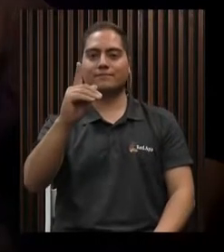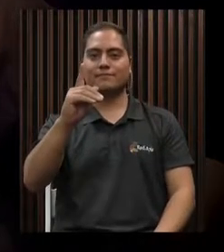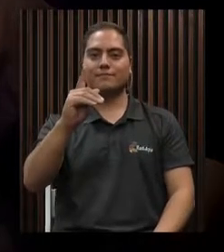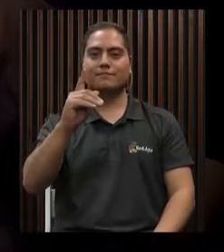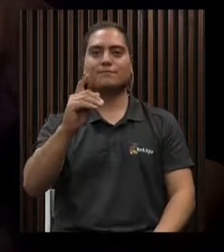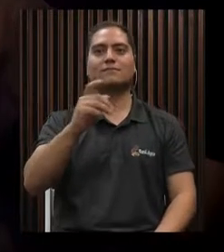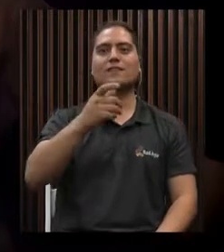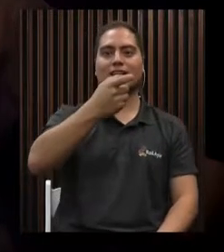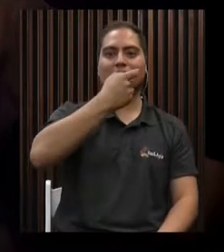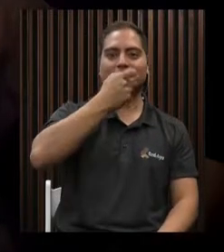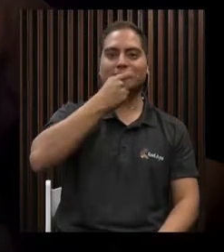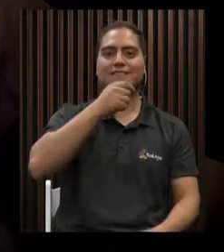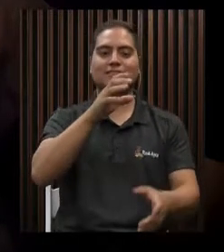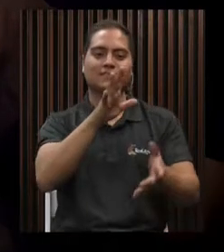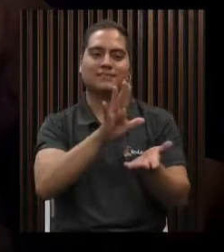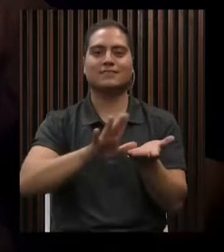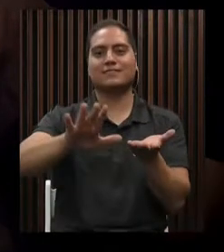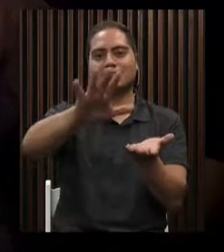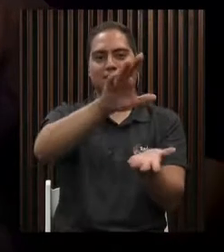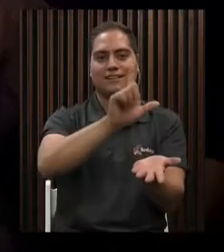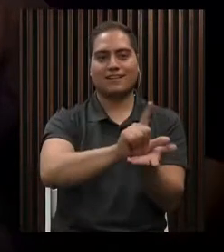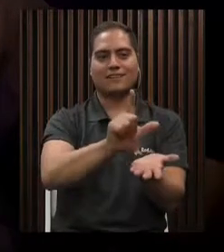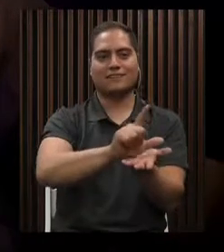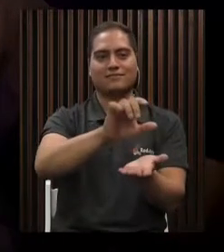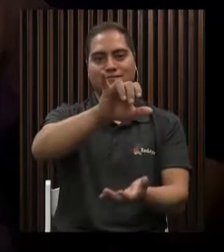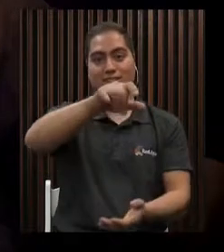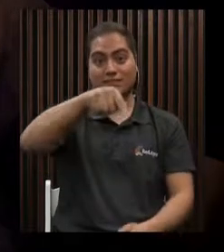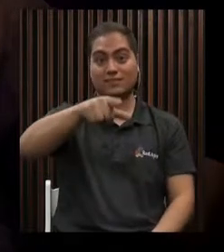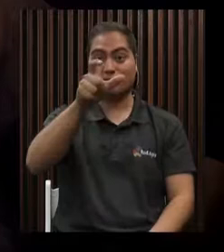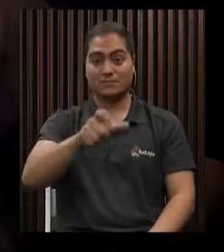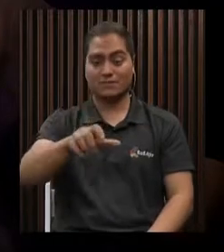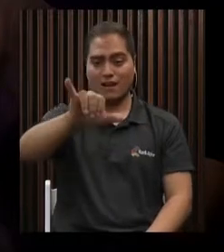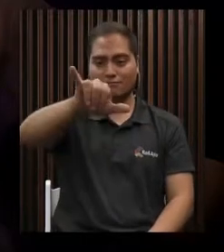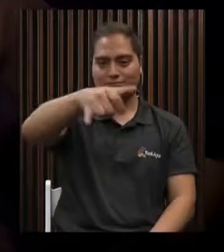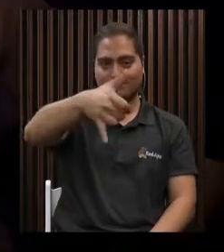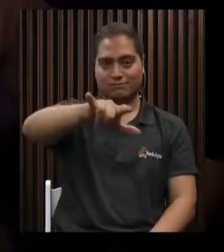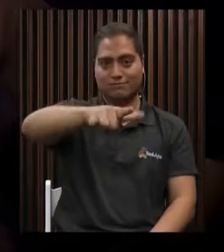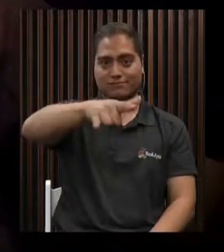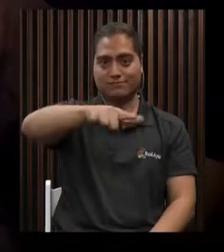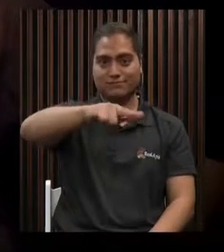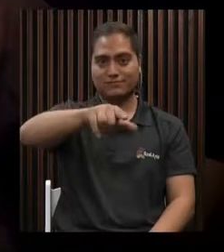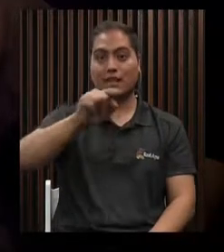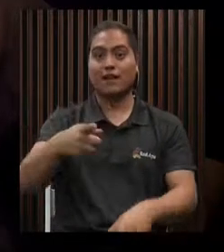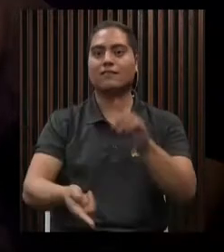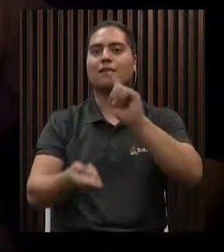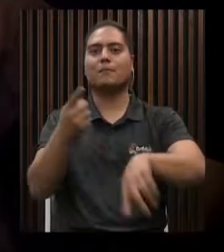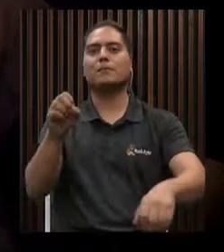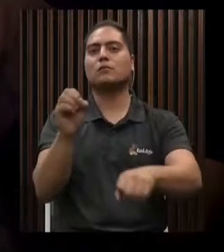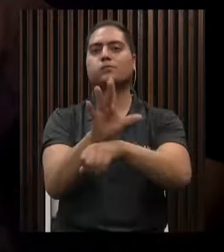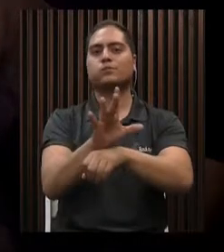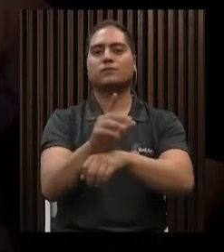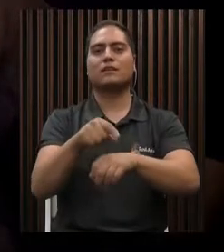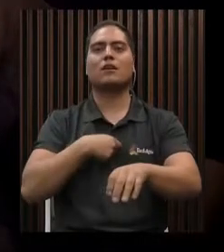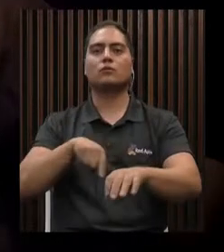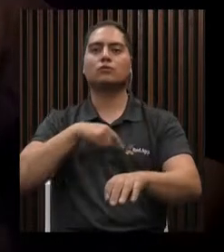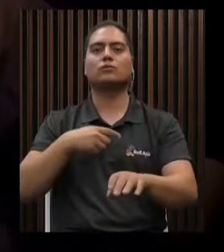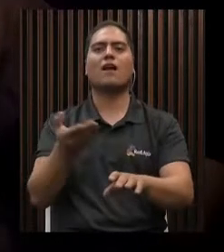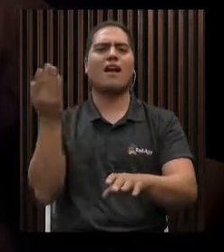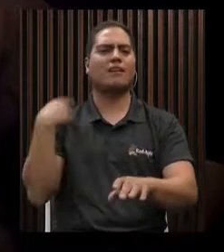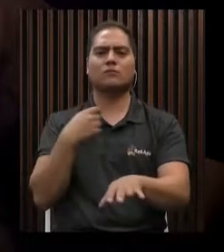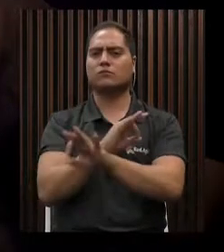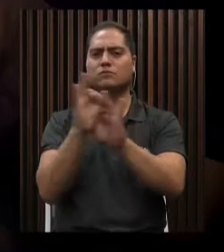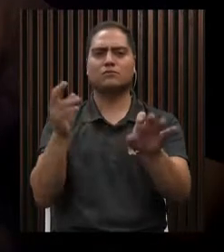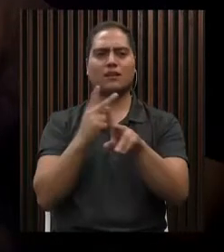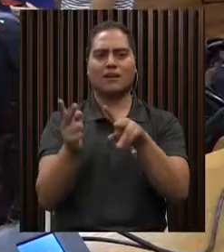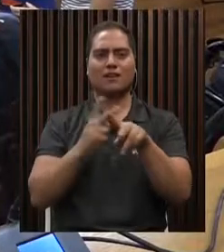un titiritero que se llamaba Jess Maple Jones. Hay un titiritero ahí. Y este fue el primer show. Nunca habíamos hecho uno antes